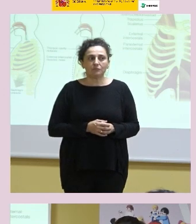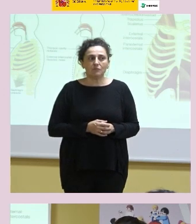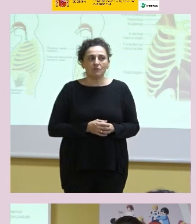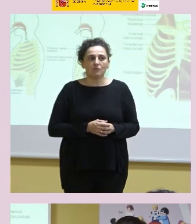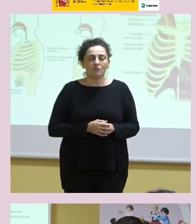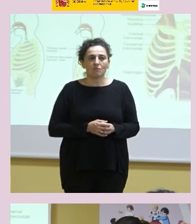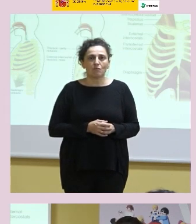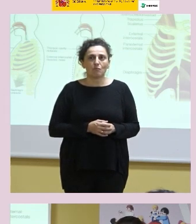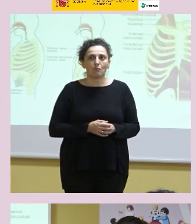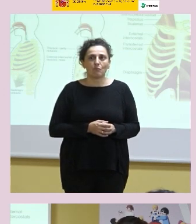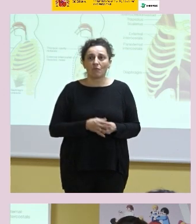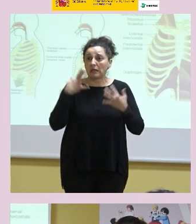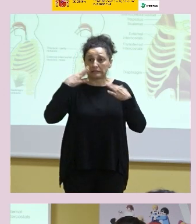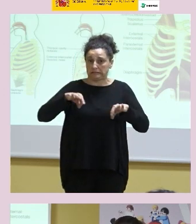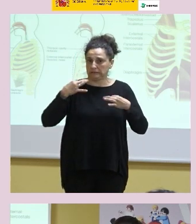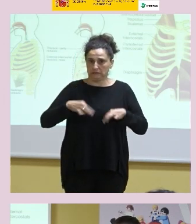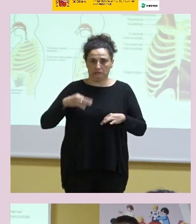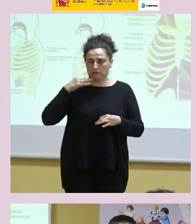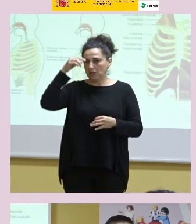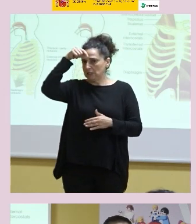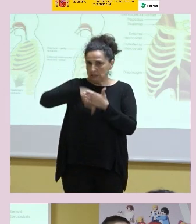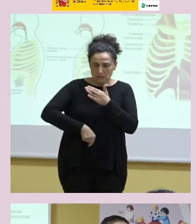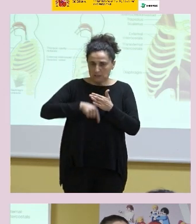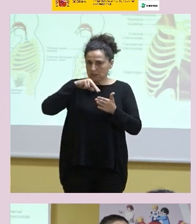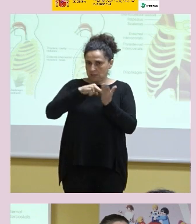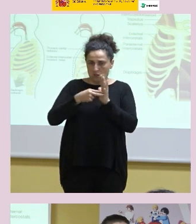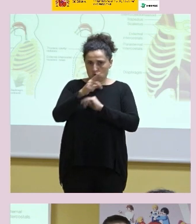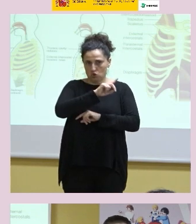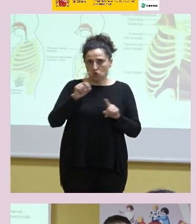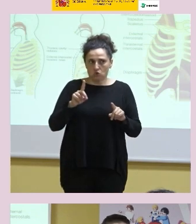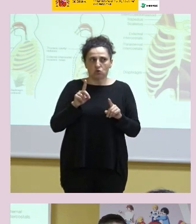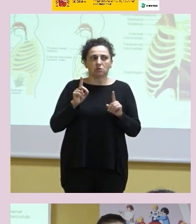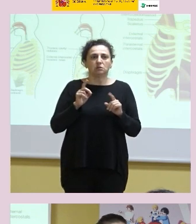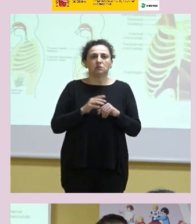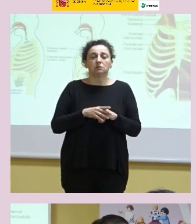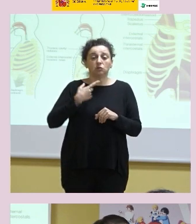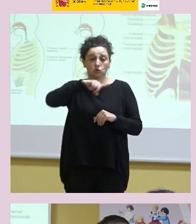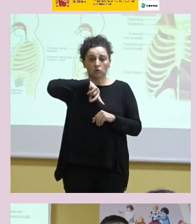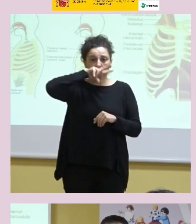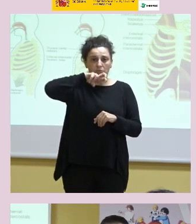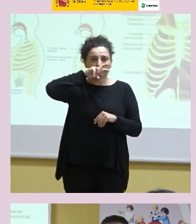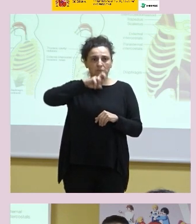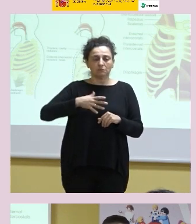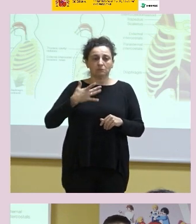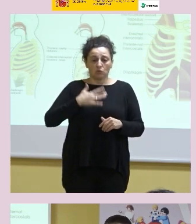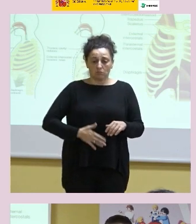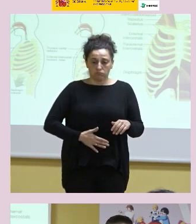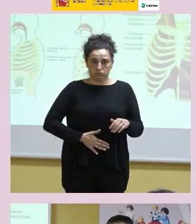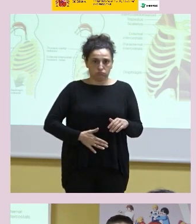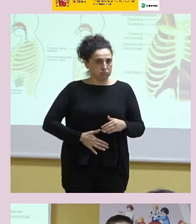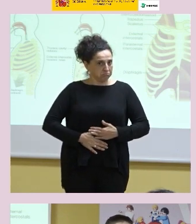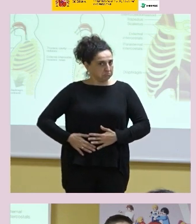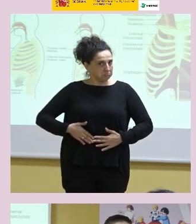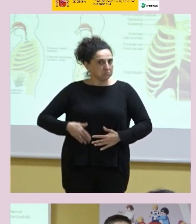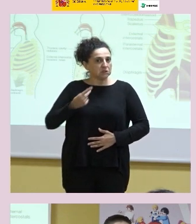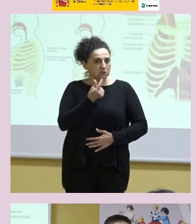simplemente de forma muy simple y sin meterme mucho en cosas técnicas. Cuando todos nosotros respiramos y nos podemos poner la mano en el vientre y notarlo